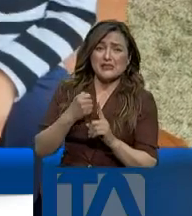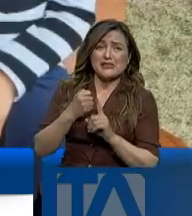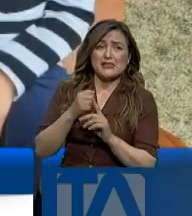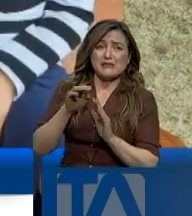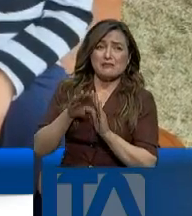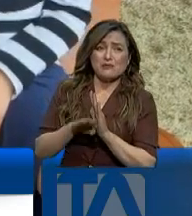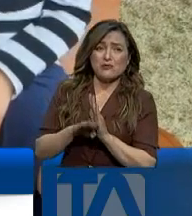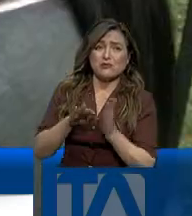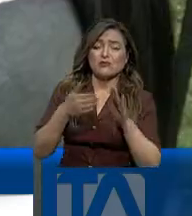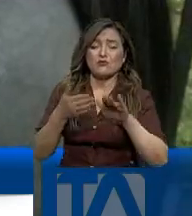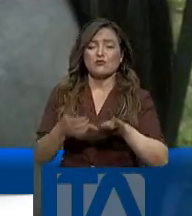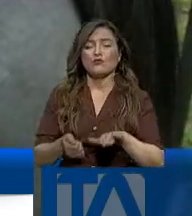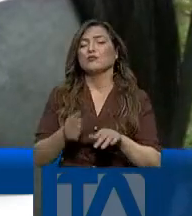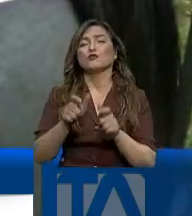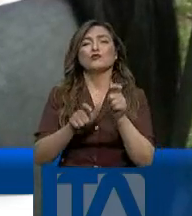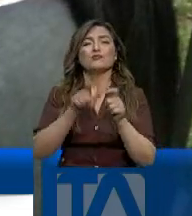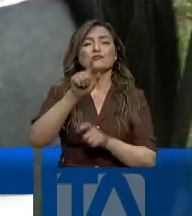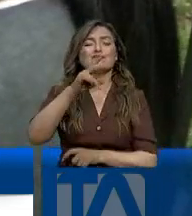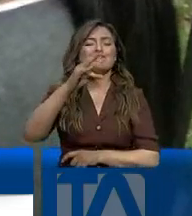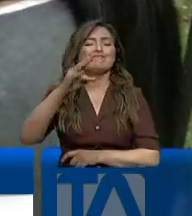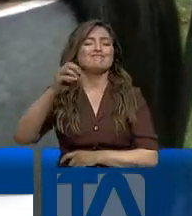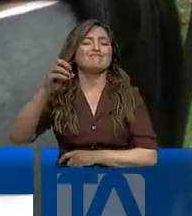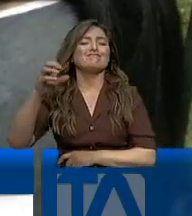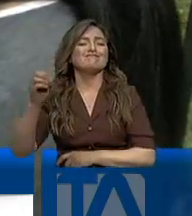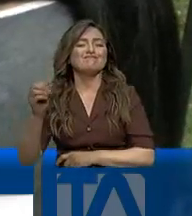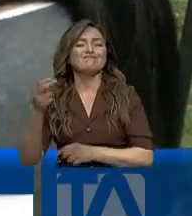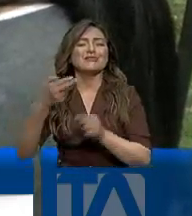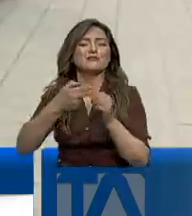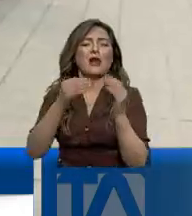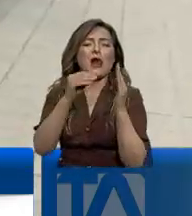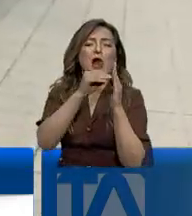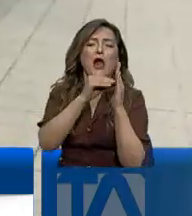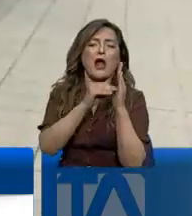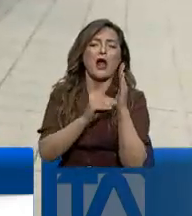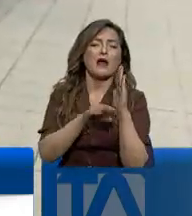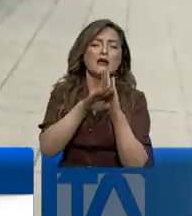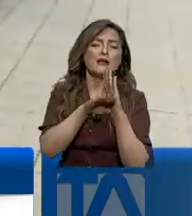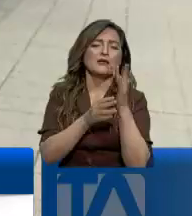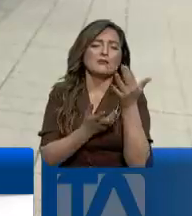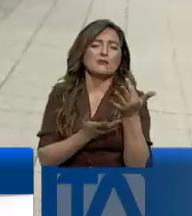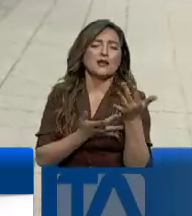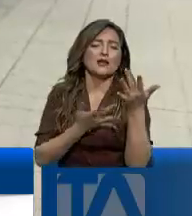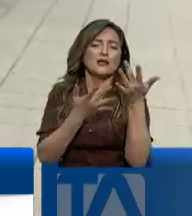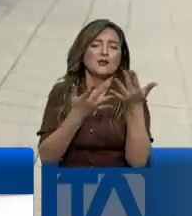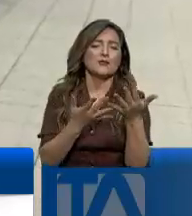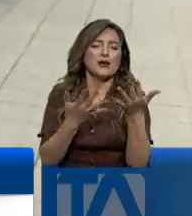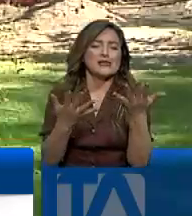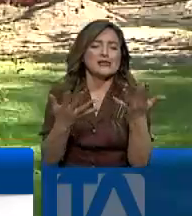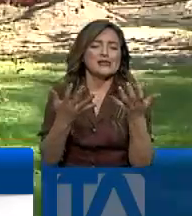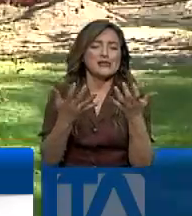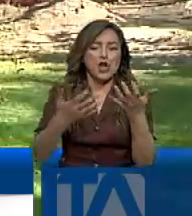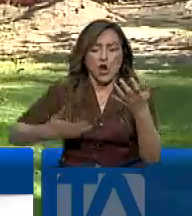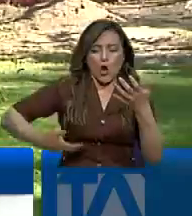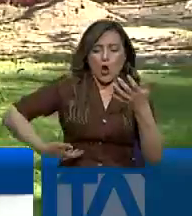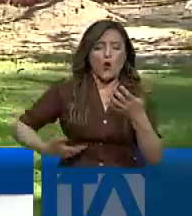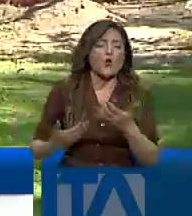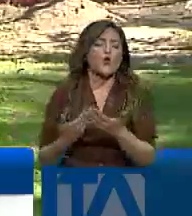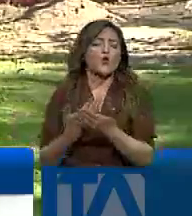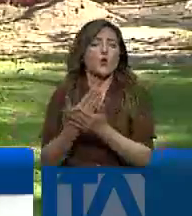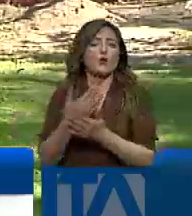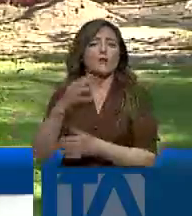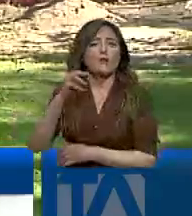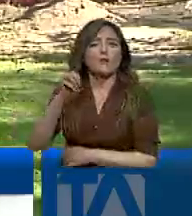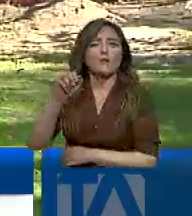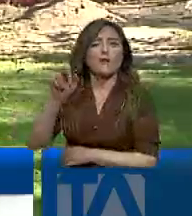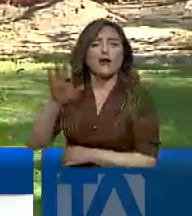vida son 1700 las personas que forman parte de la lista de espera única nacional para recibir un trasplante marta es la